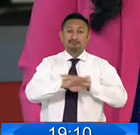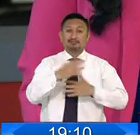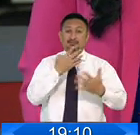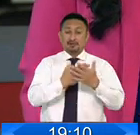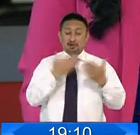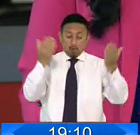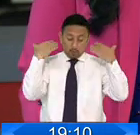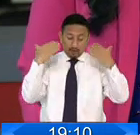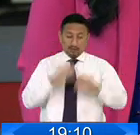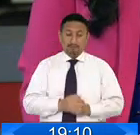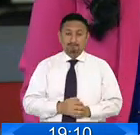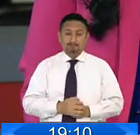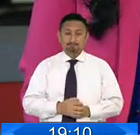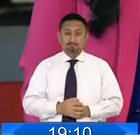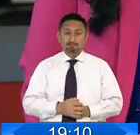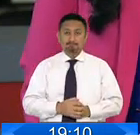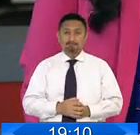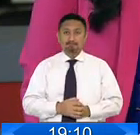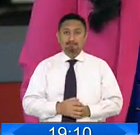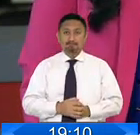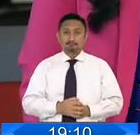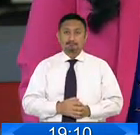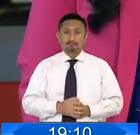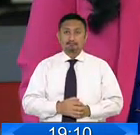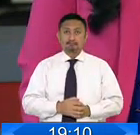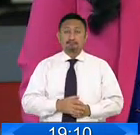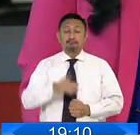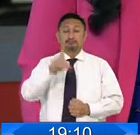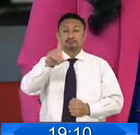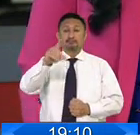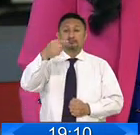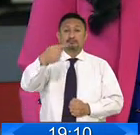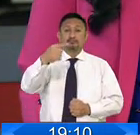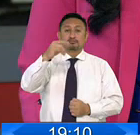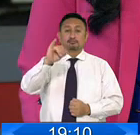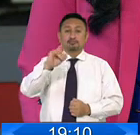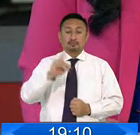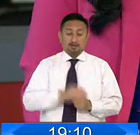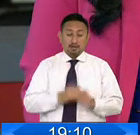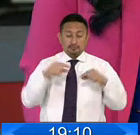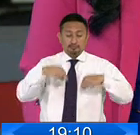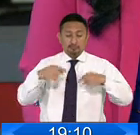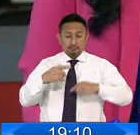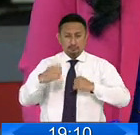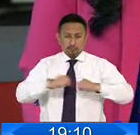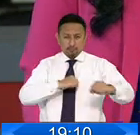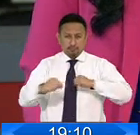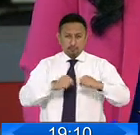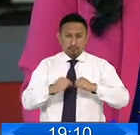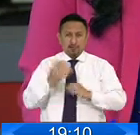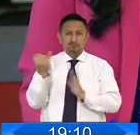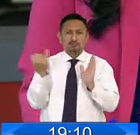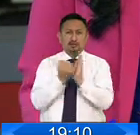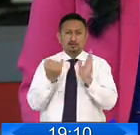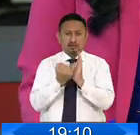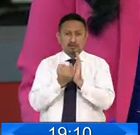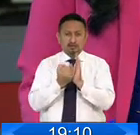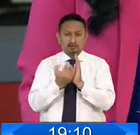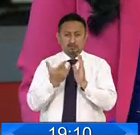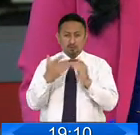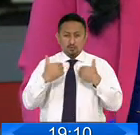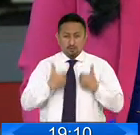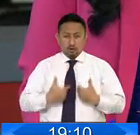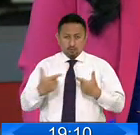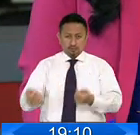cárcel de Guayaquil. La Dirección Nacional de Delitos contra la Vida, DINASET, sigue trabajando en la identificación de